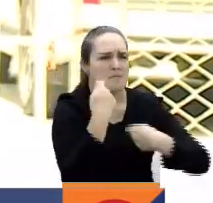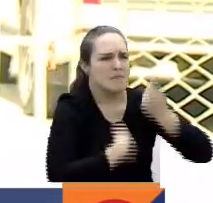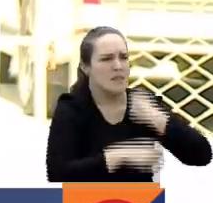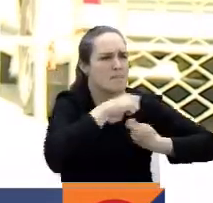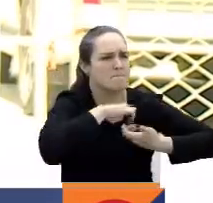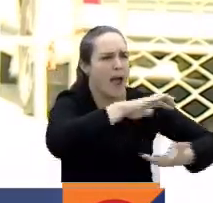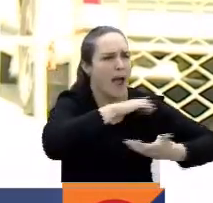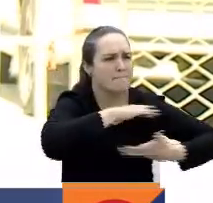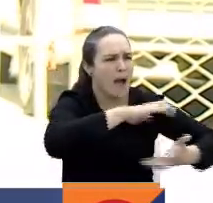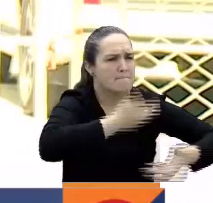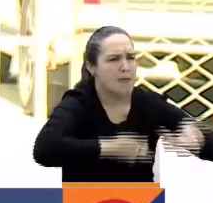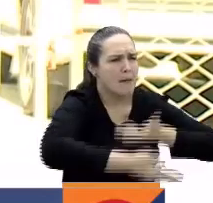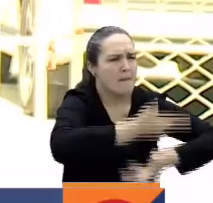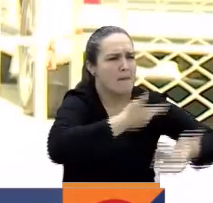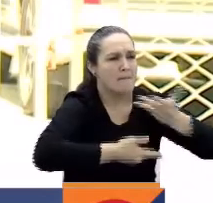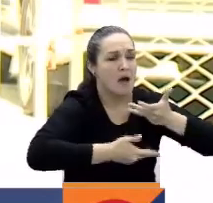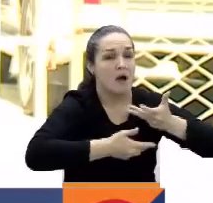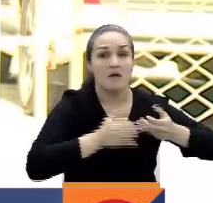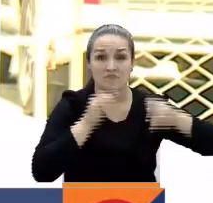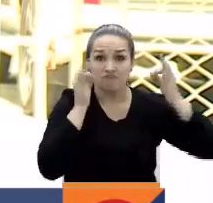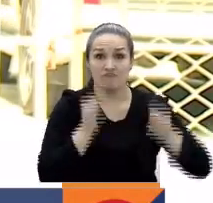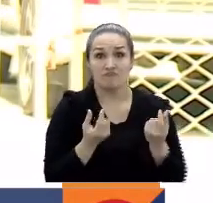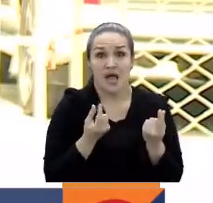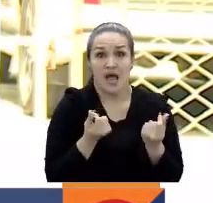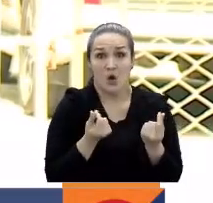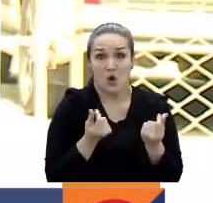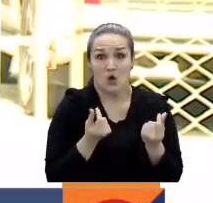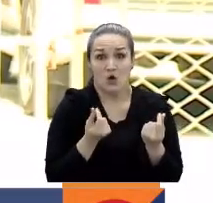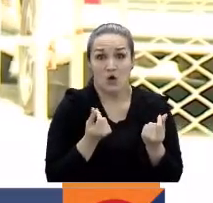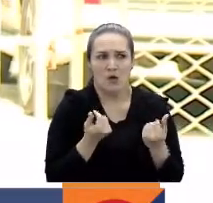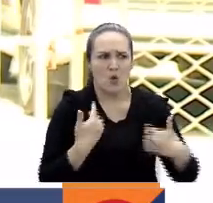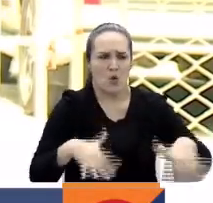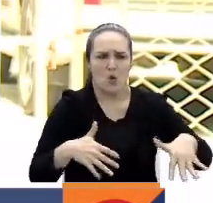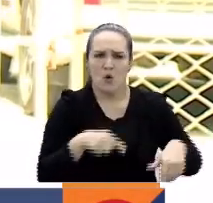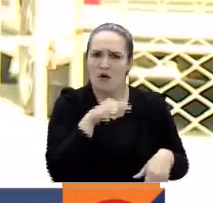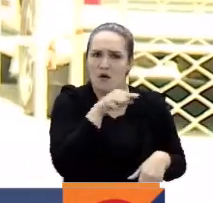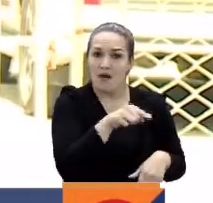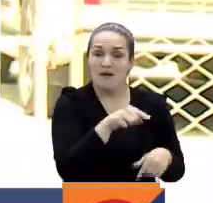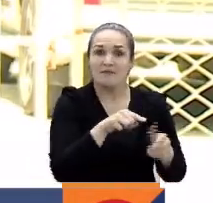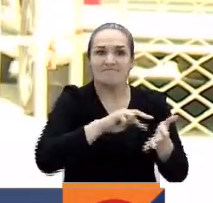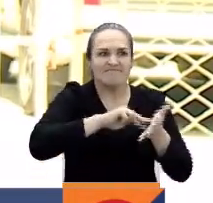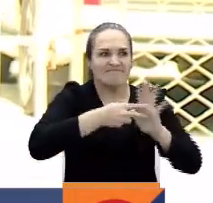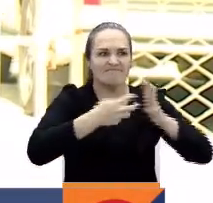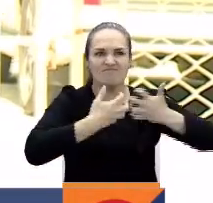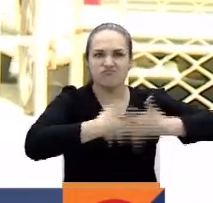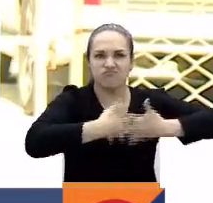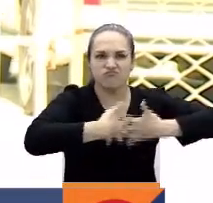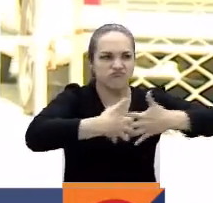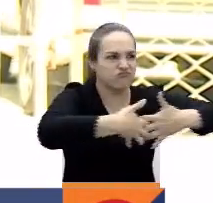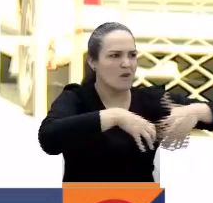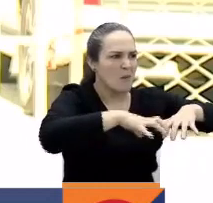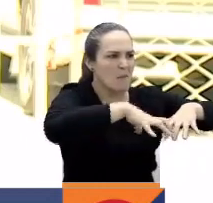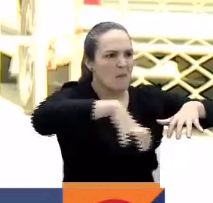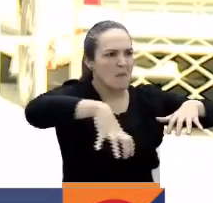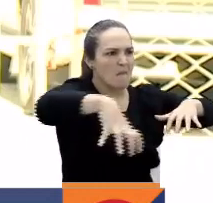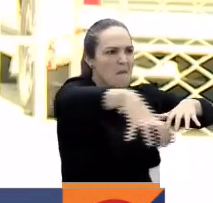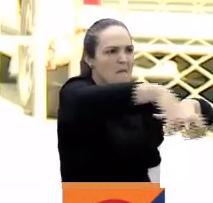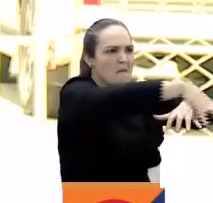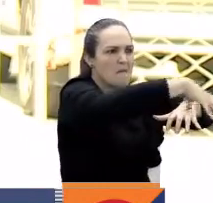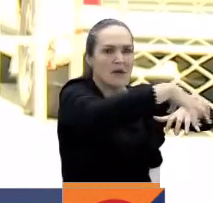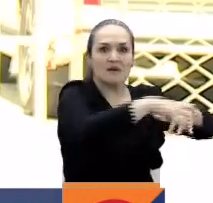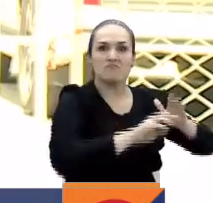Esa realidad económica que podría ser el factor de la industrialización, es decir,